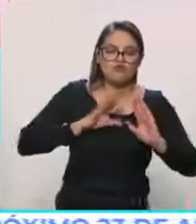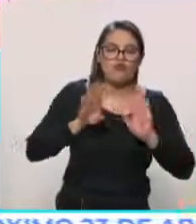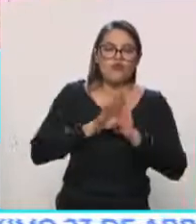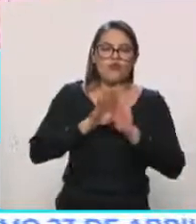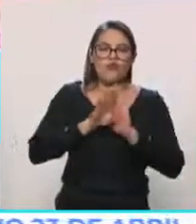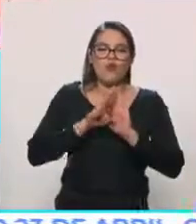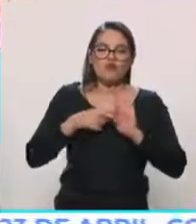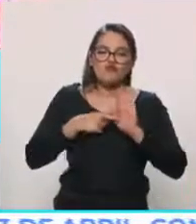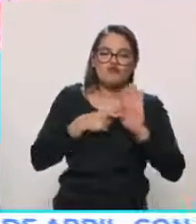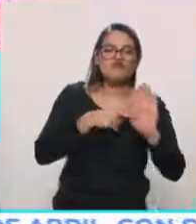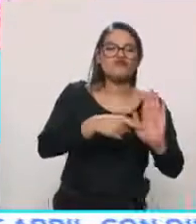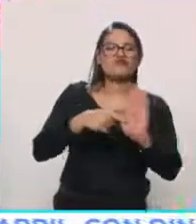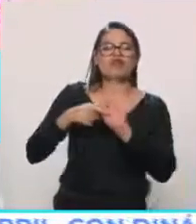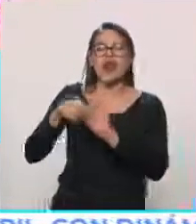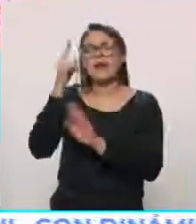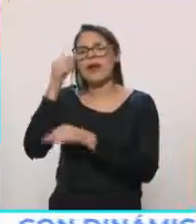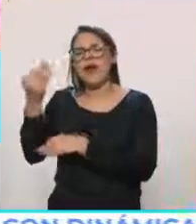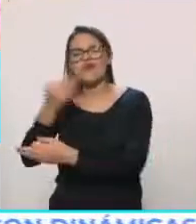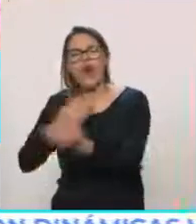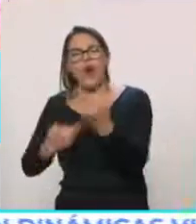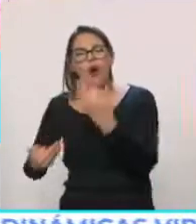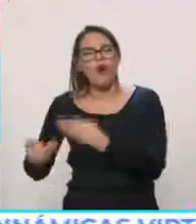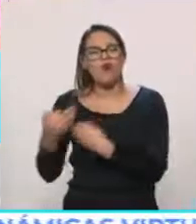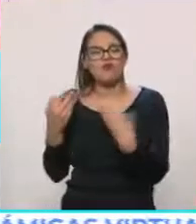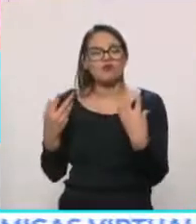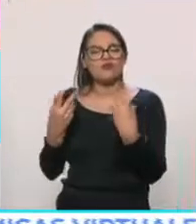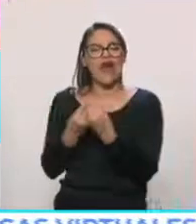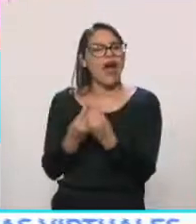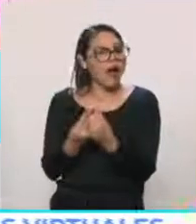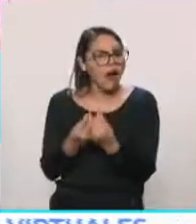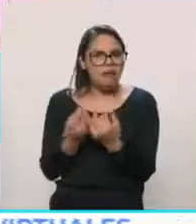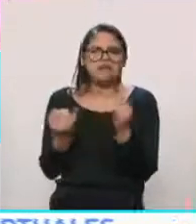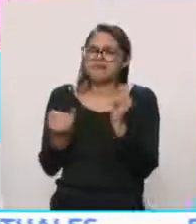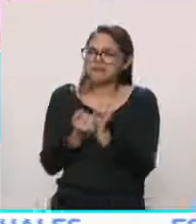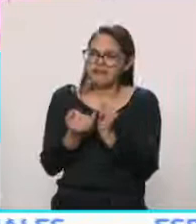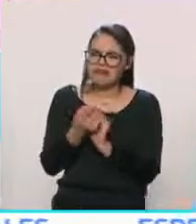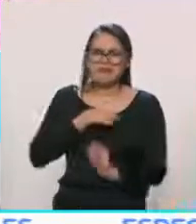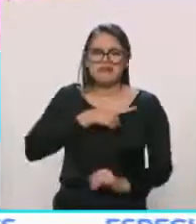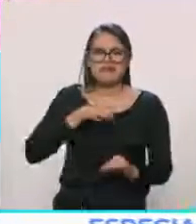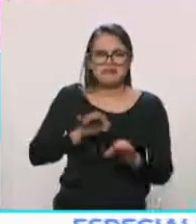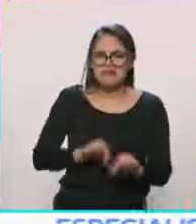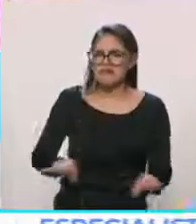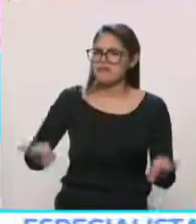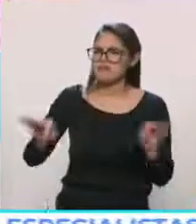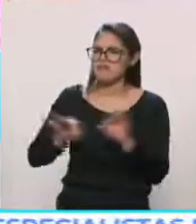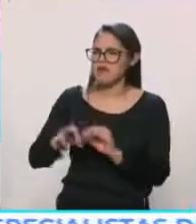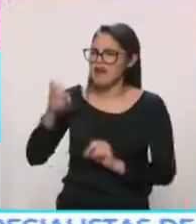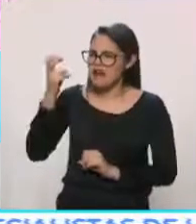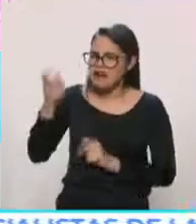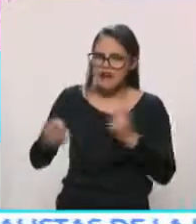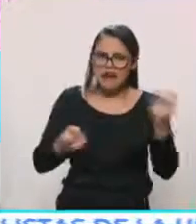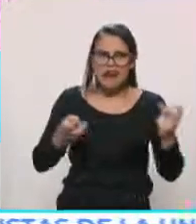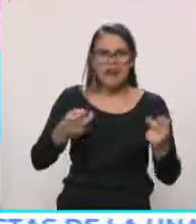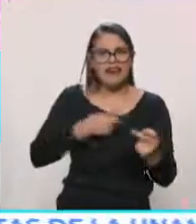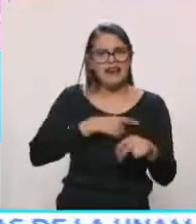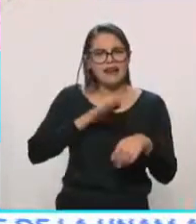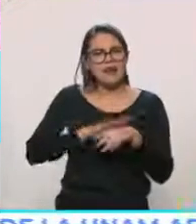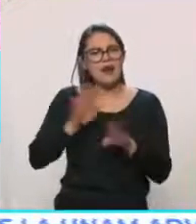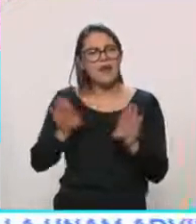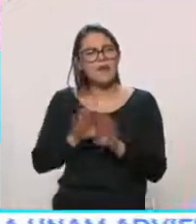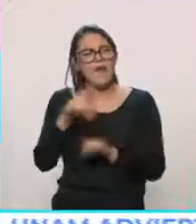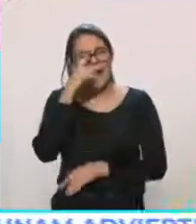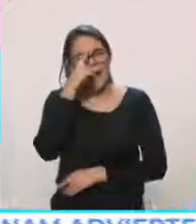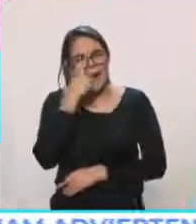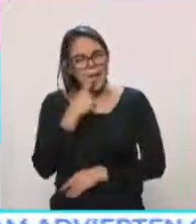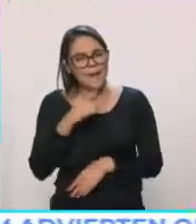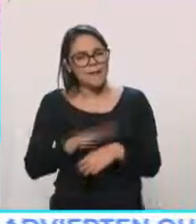de todos, pues es también importante que esta colectividad, identidad colectiva tenga también un rostro amable, es decir, claro,